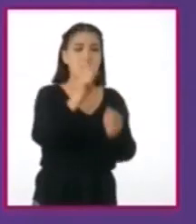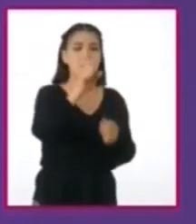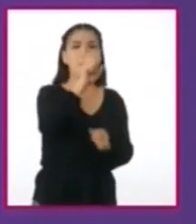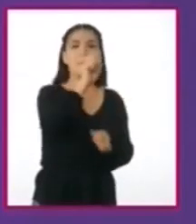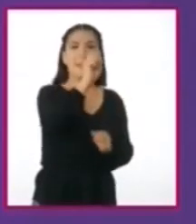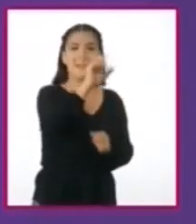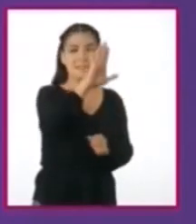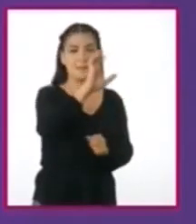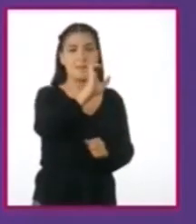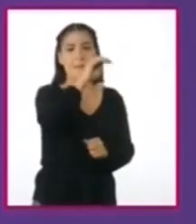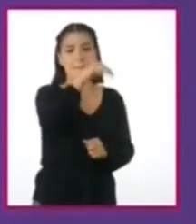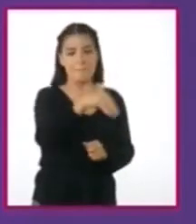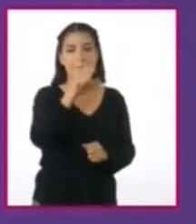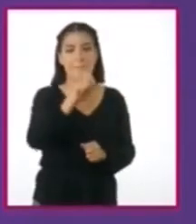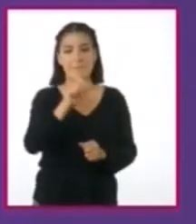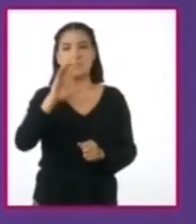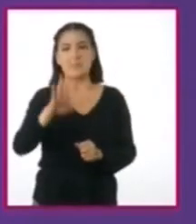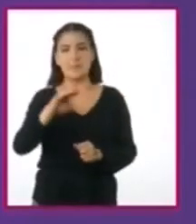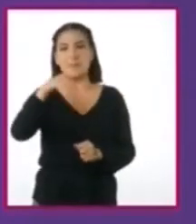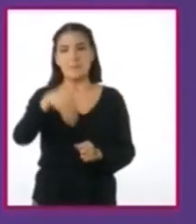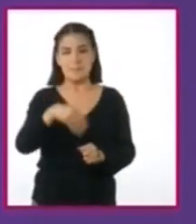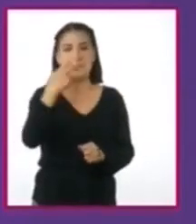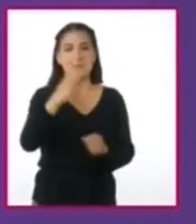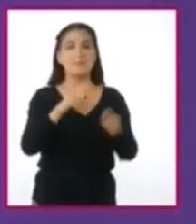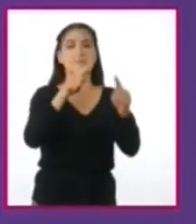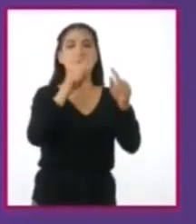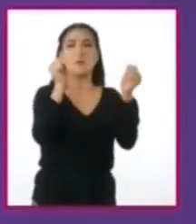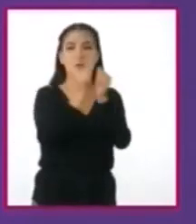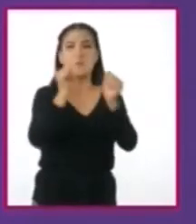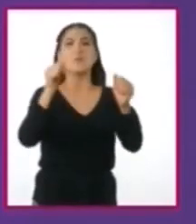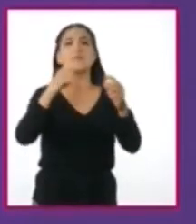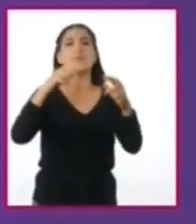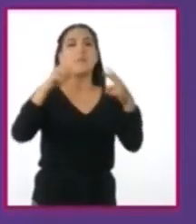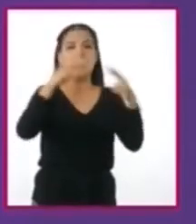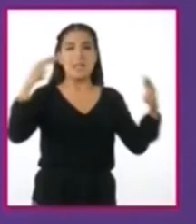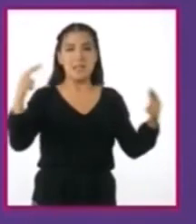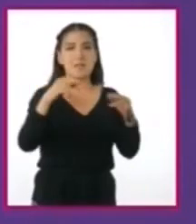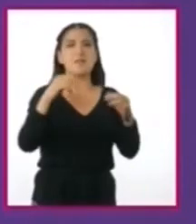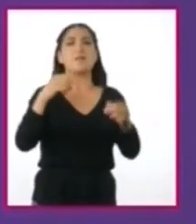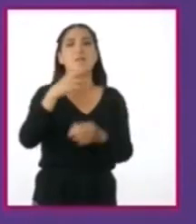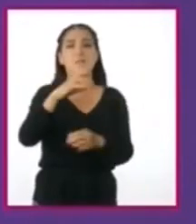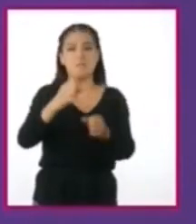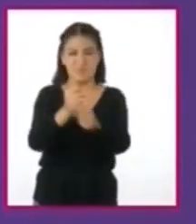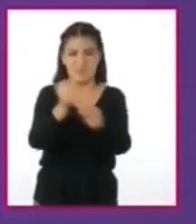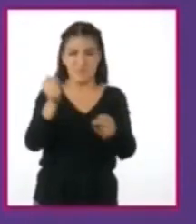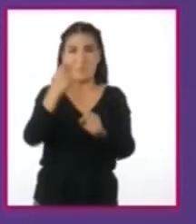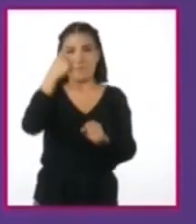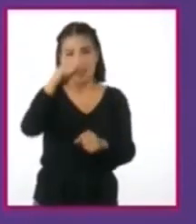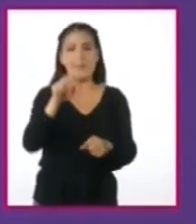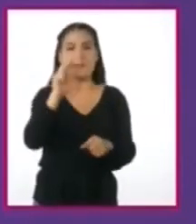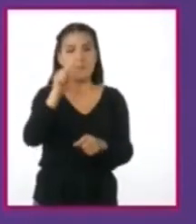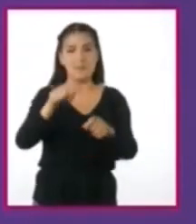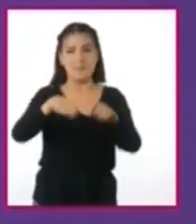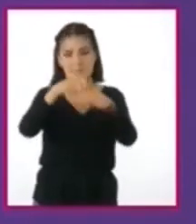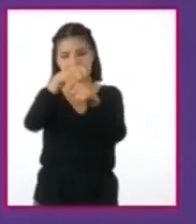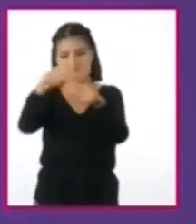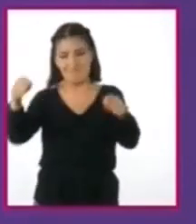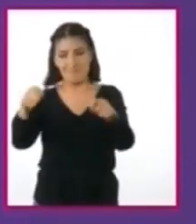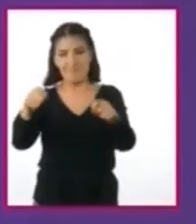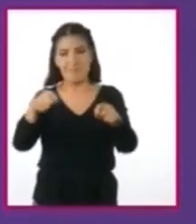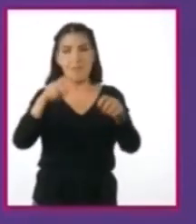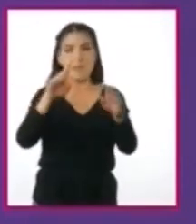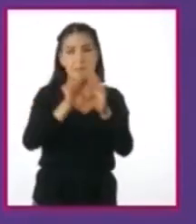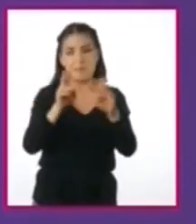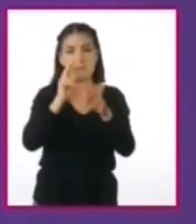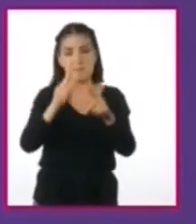pegaremos en uno de los lados del cartón. Un hilo o estambre resistente de 30 centímetros que sujetaremos en uno de los